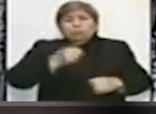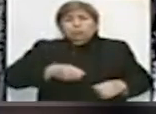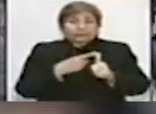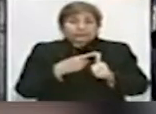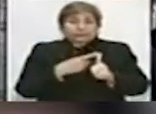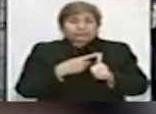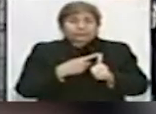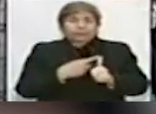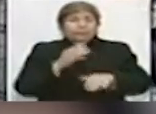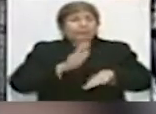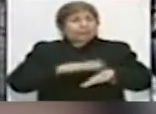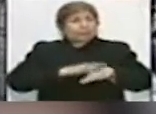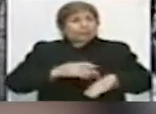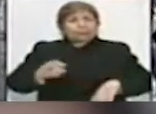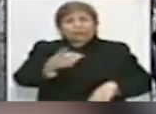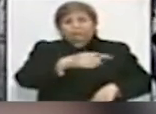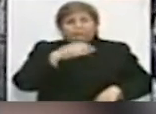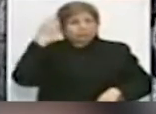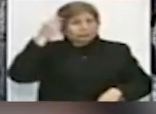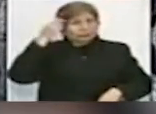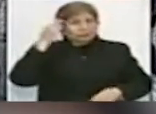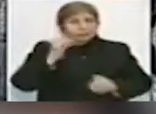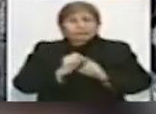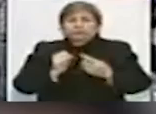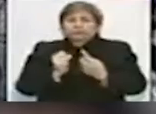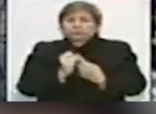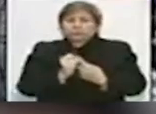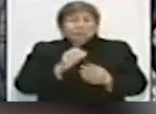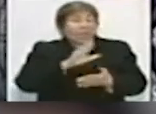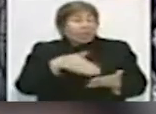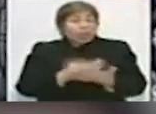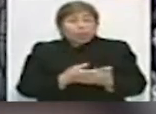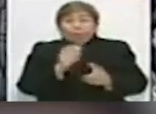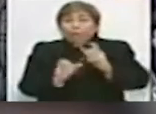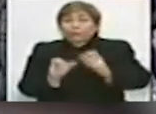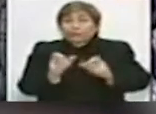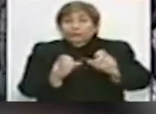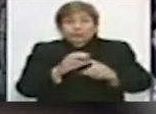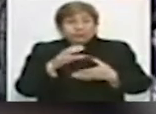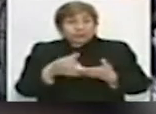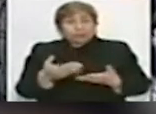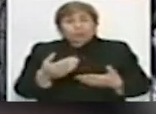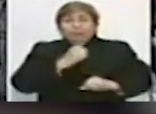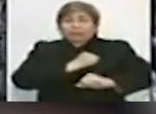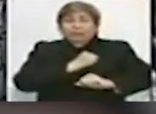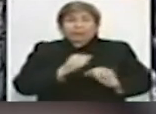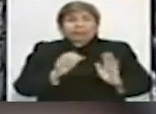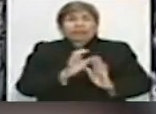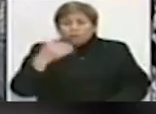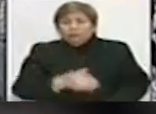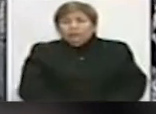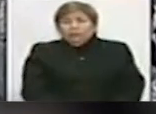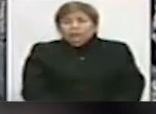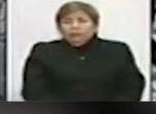norte del país exhortó a los actores políticos sociales ya toda la ciudadanía a defender la constitución